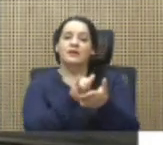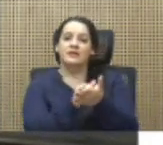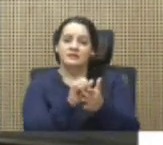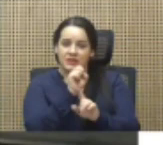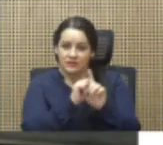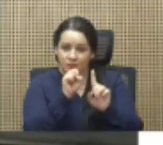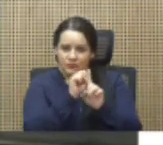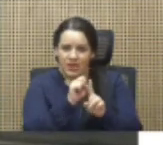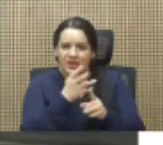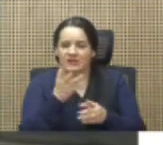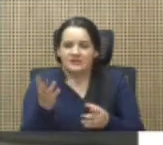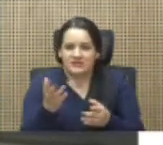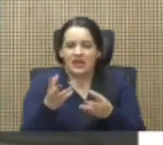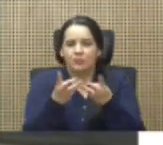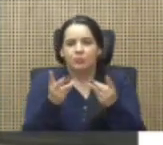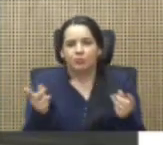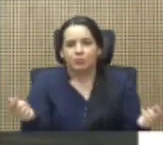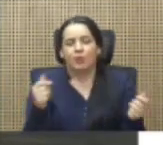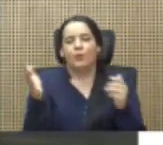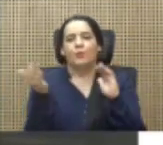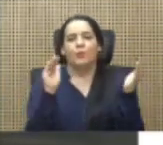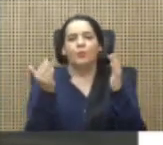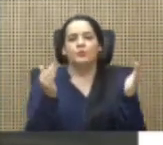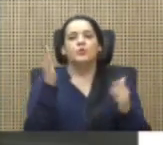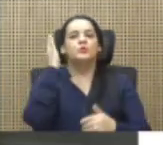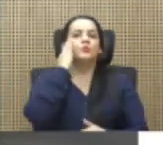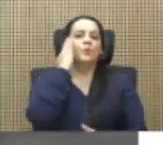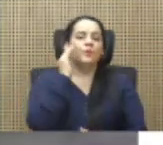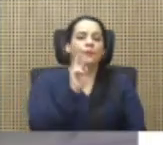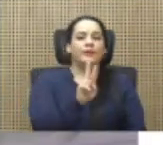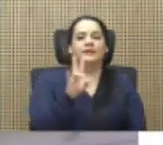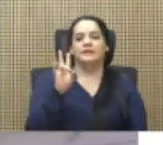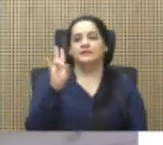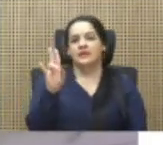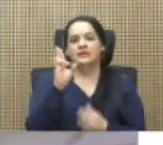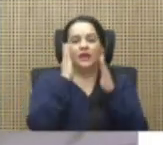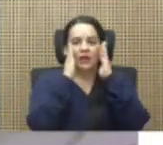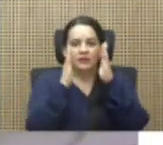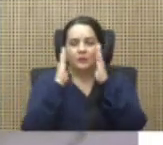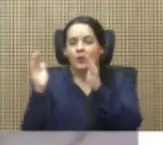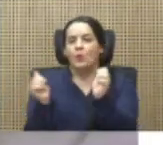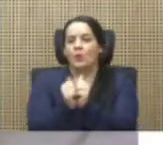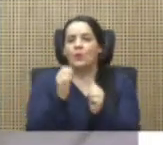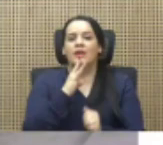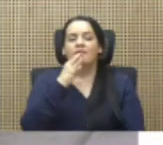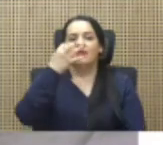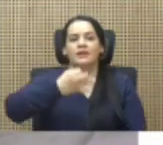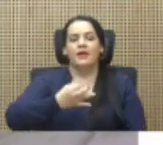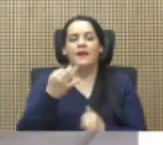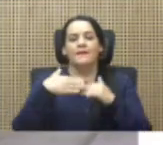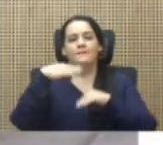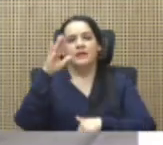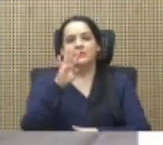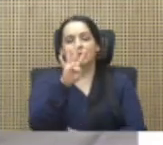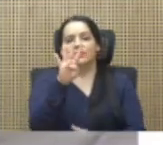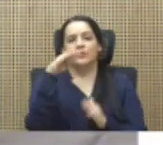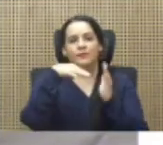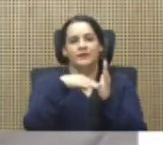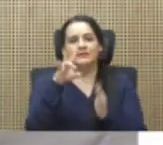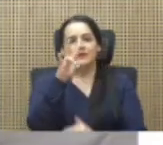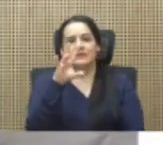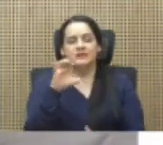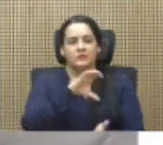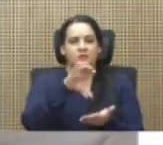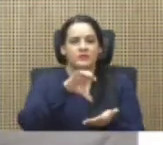diluye cuando se comparan estas supuestas 27 intervenciones con la realidad de más de 4.700